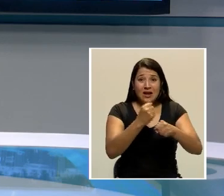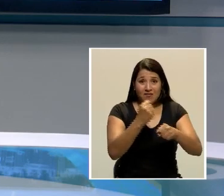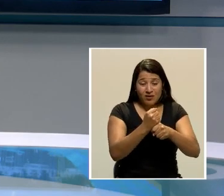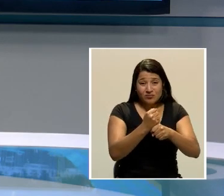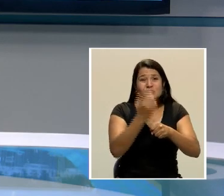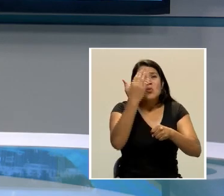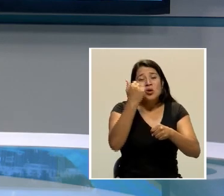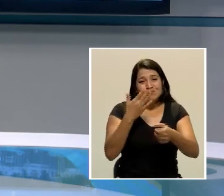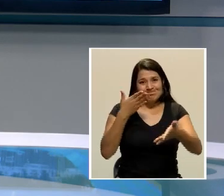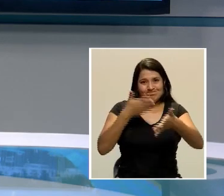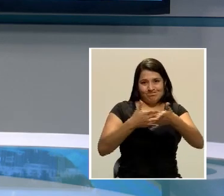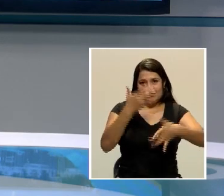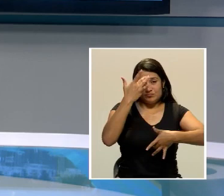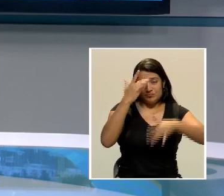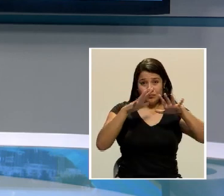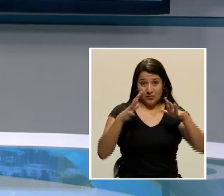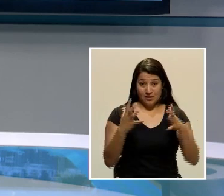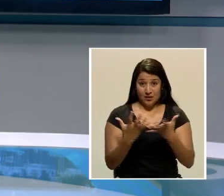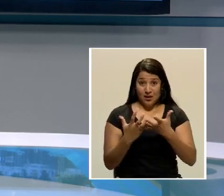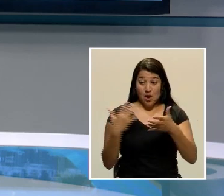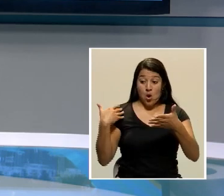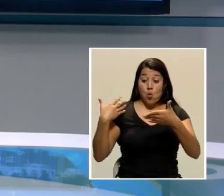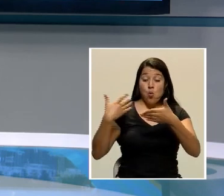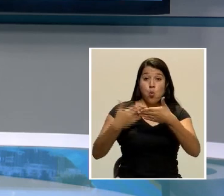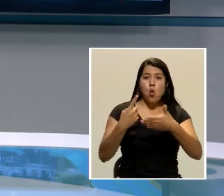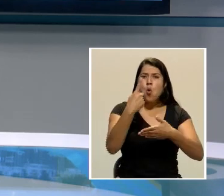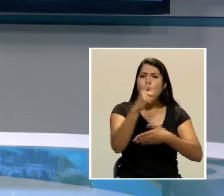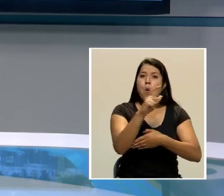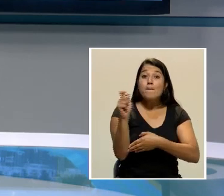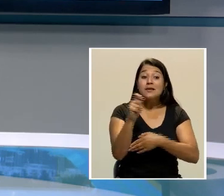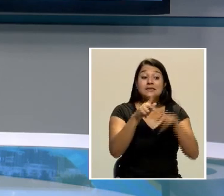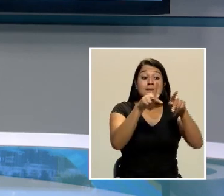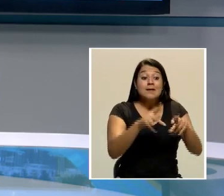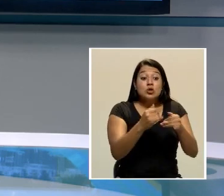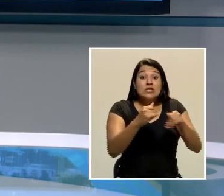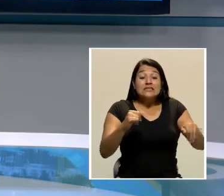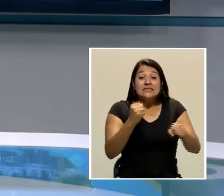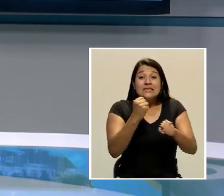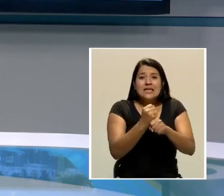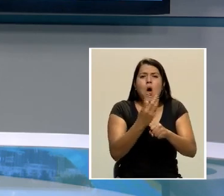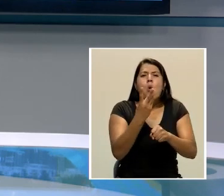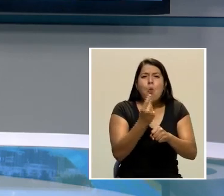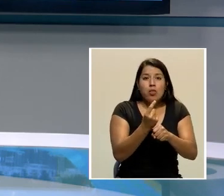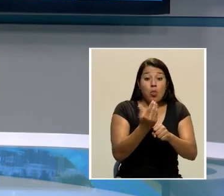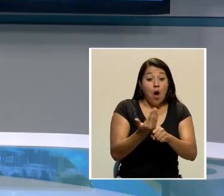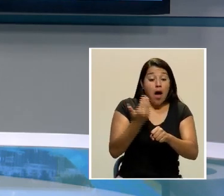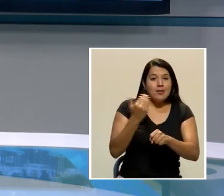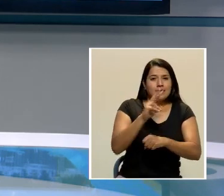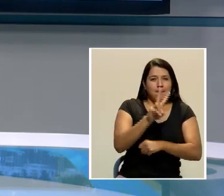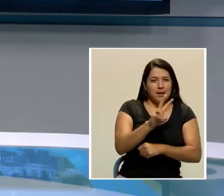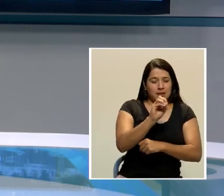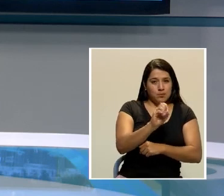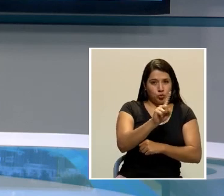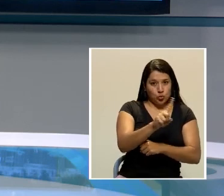pandemia. En un plazo de un mes, la tasa de desempleo pasó del 20.1